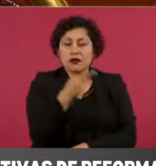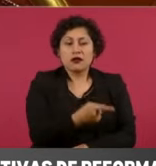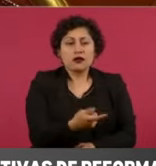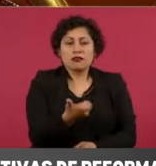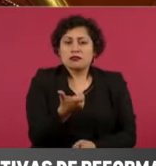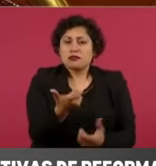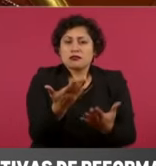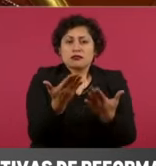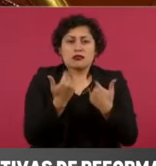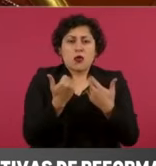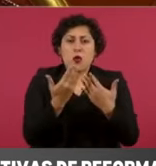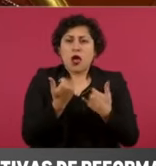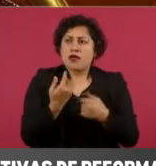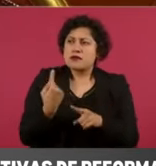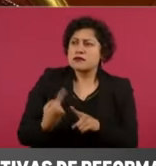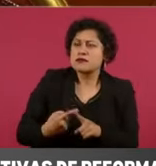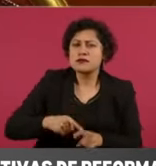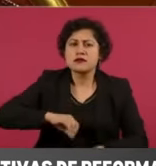y se